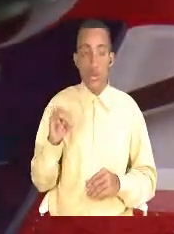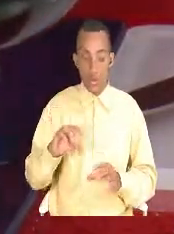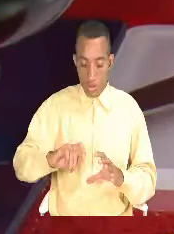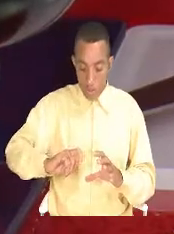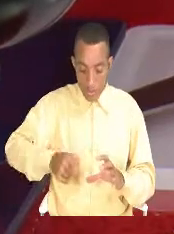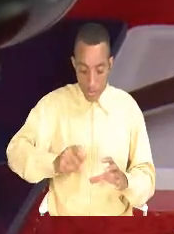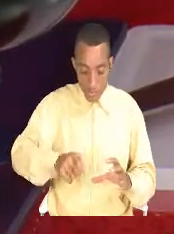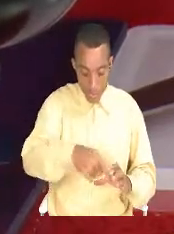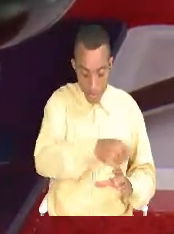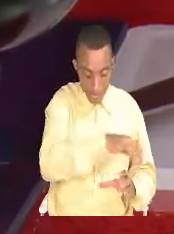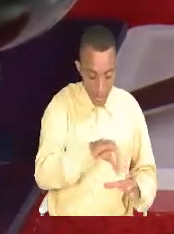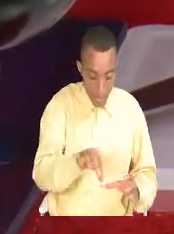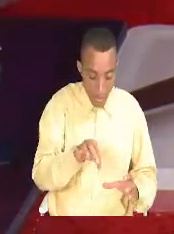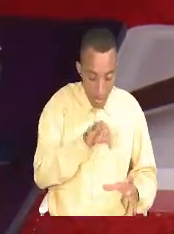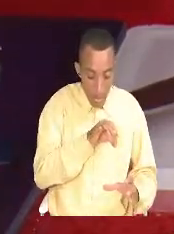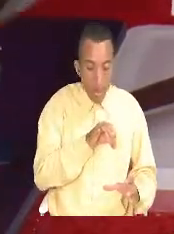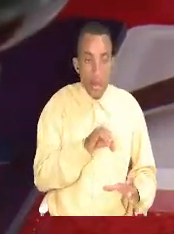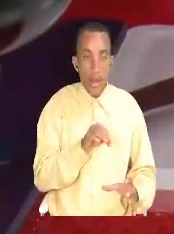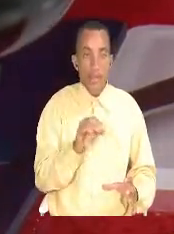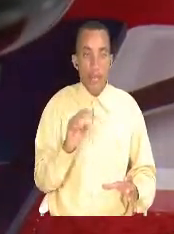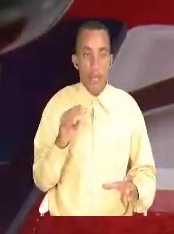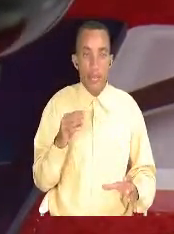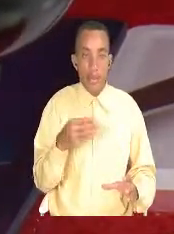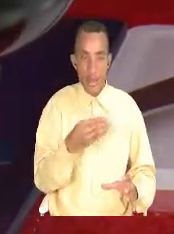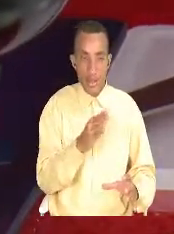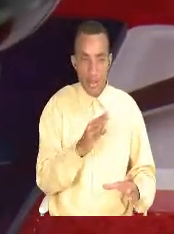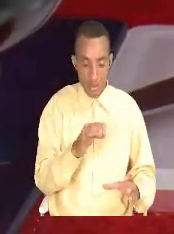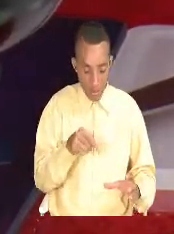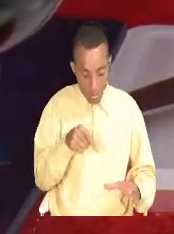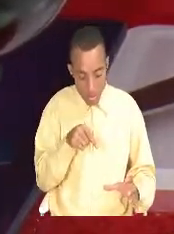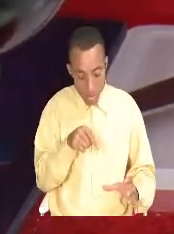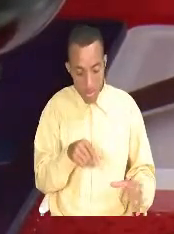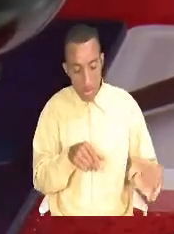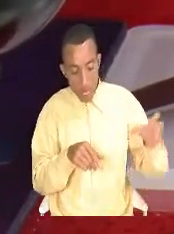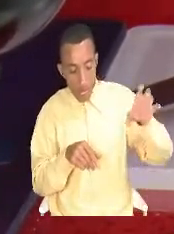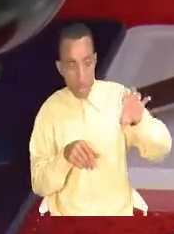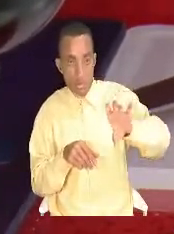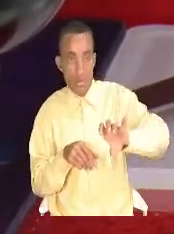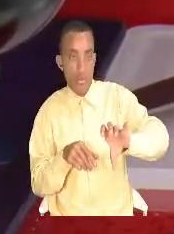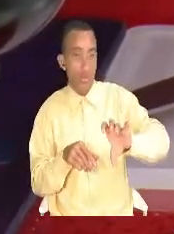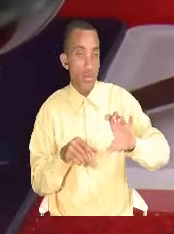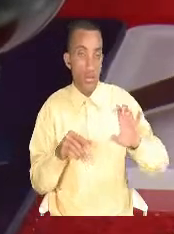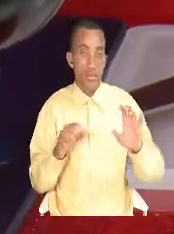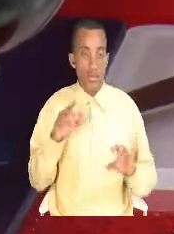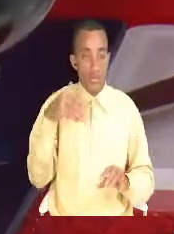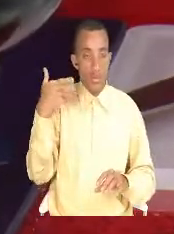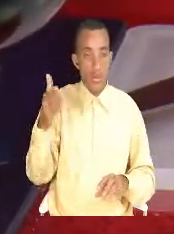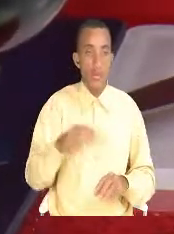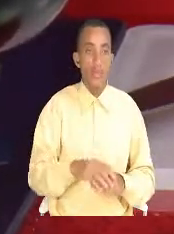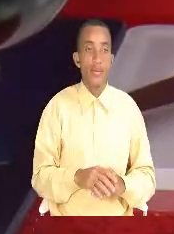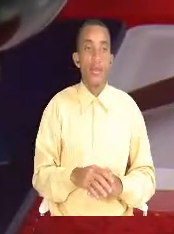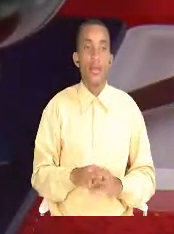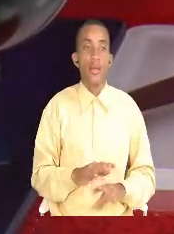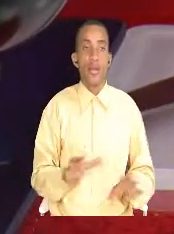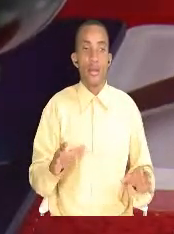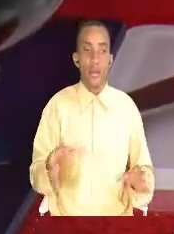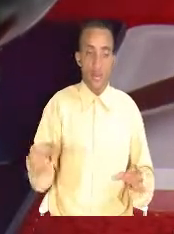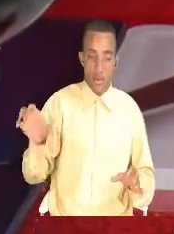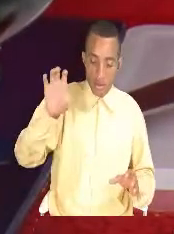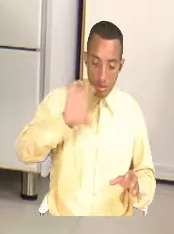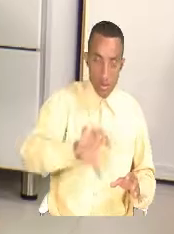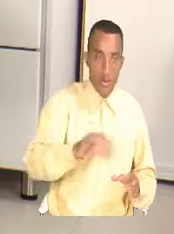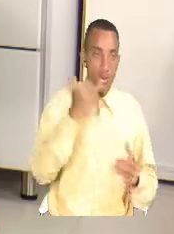lata, el marca que deseen utilizar. Entonces ya tiene su preparación. Es solo adicionar al